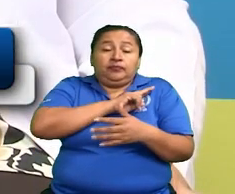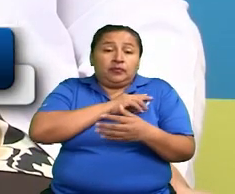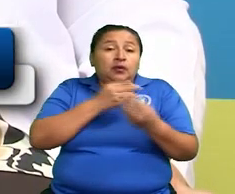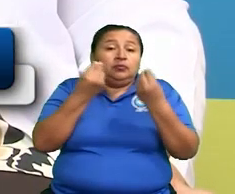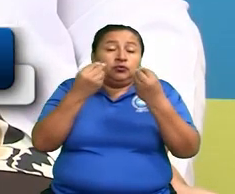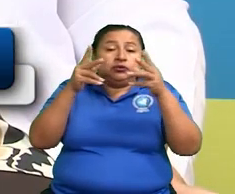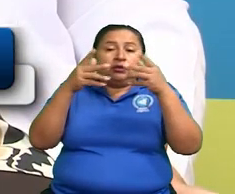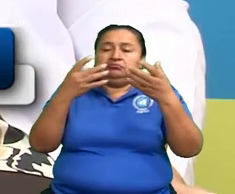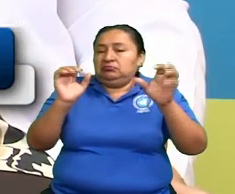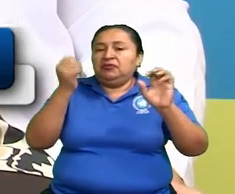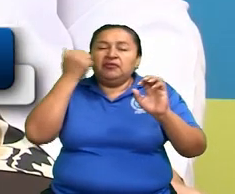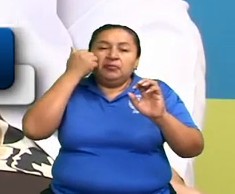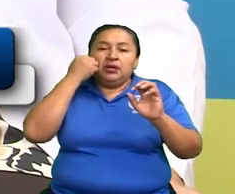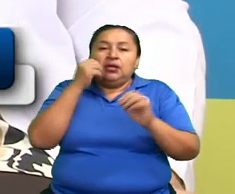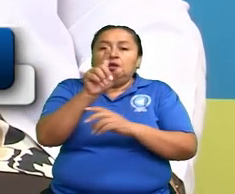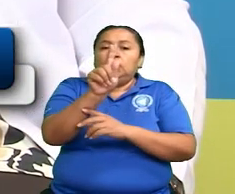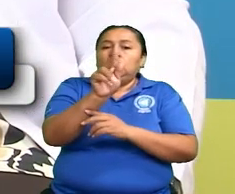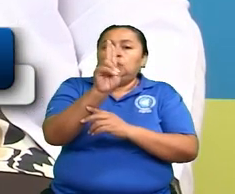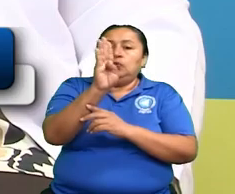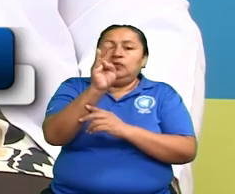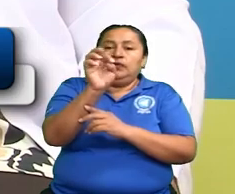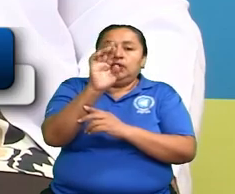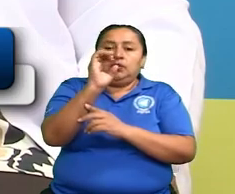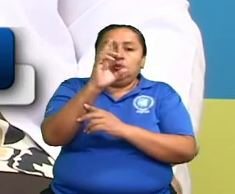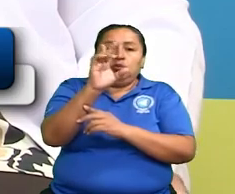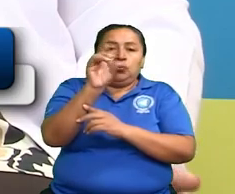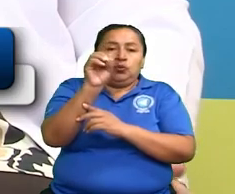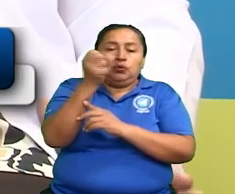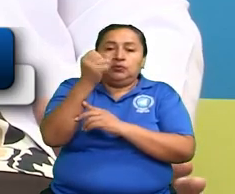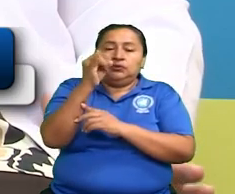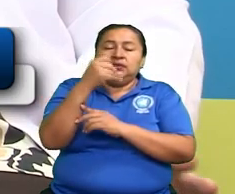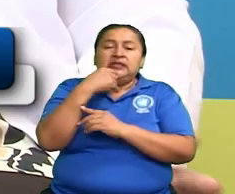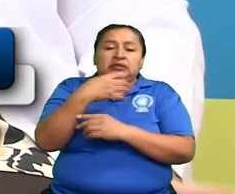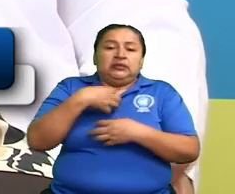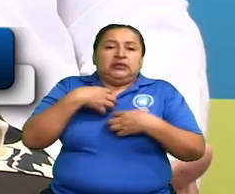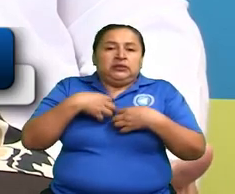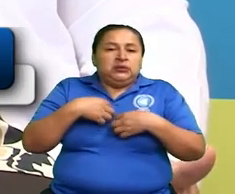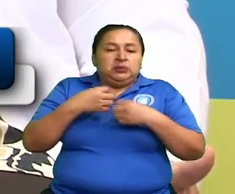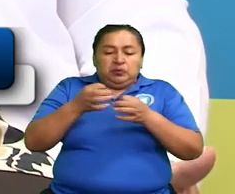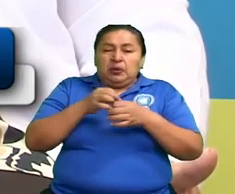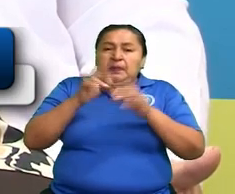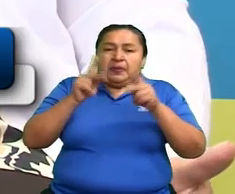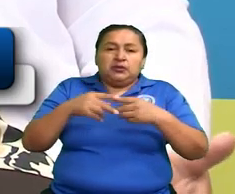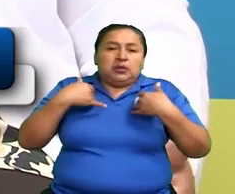¿verdad?, de tuberculosis, y la tuberculosis es tan fácil